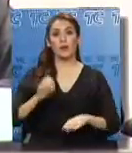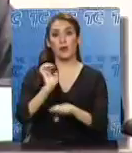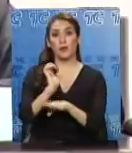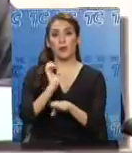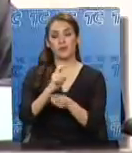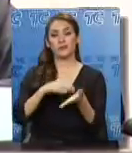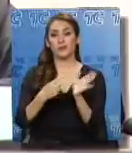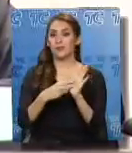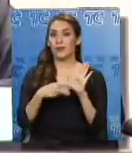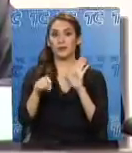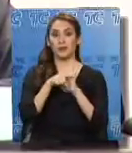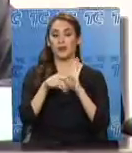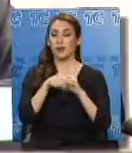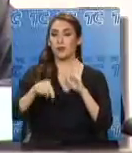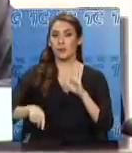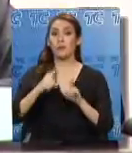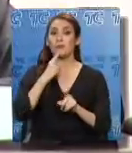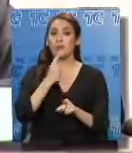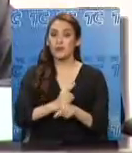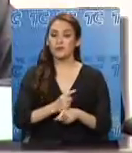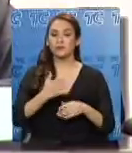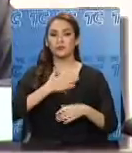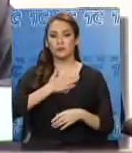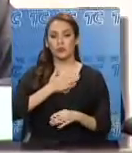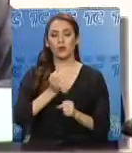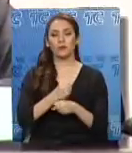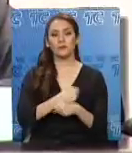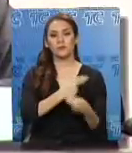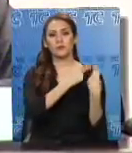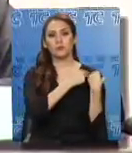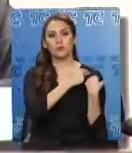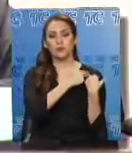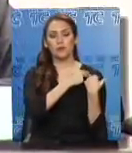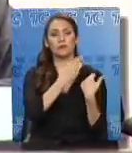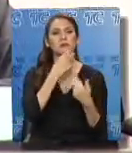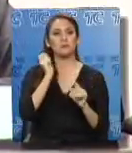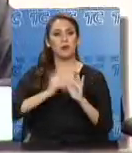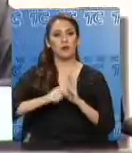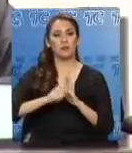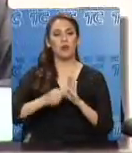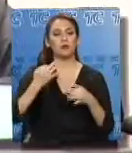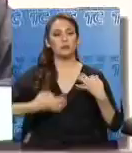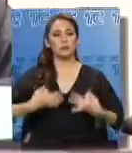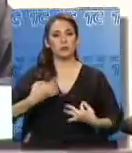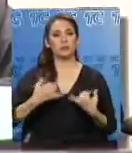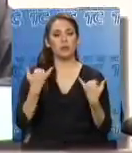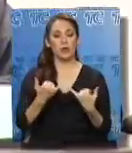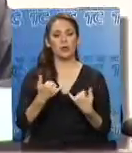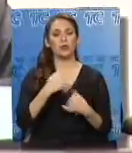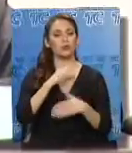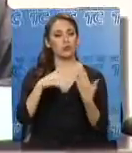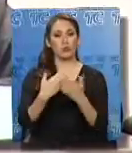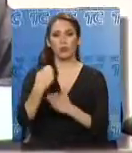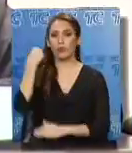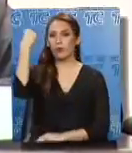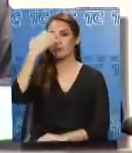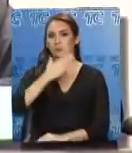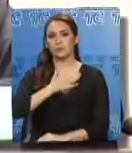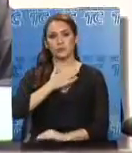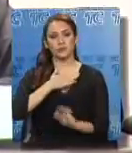ecuatoriano y por lo tanto la justicia ecuatoriana y la Fiscalía General del Estado tiene pleno derecho